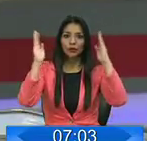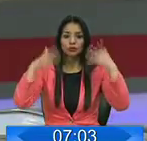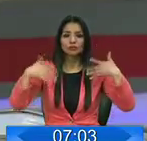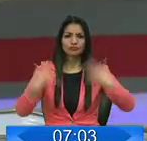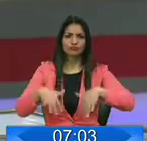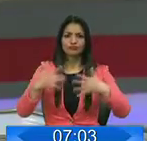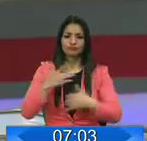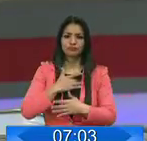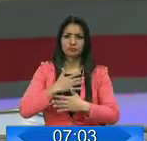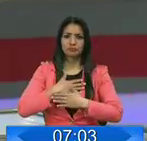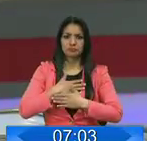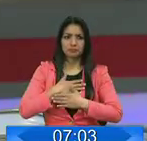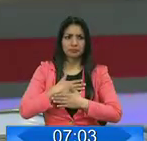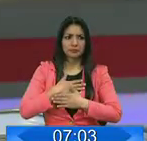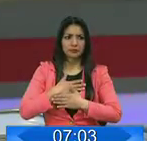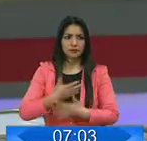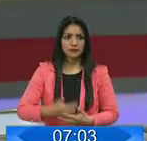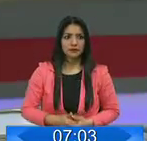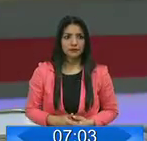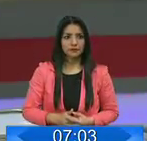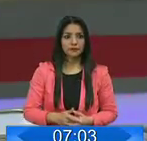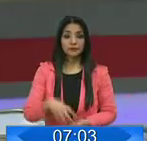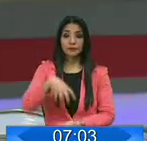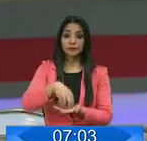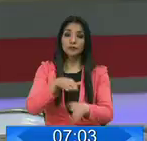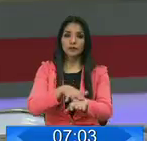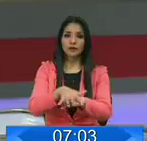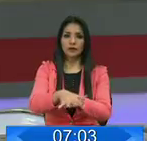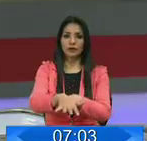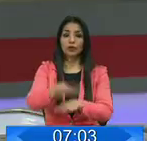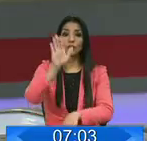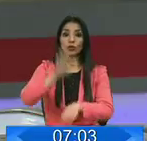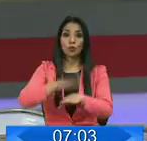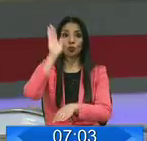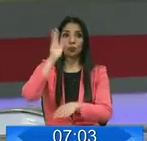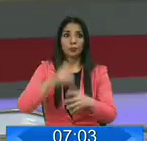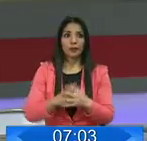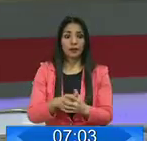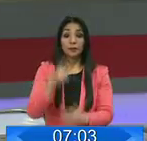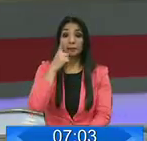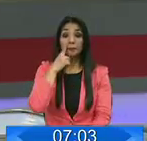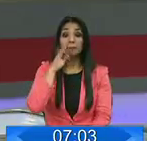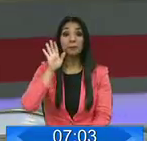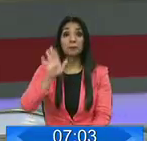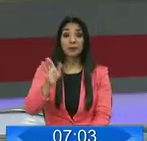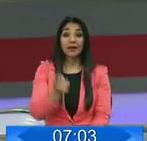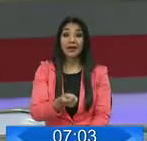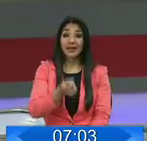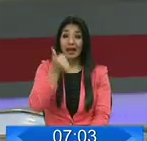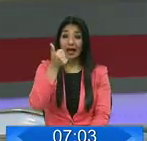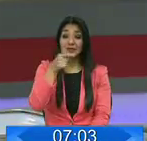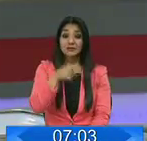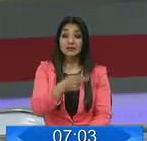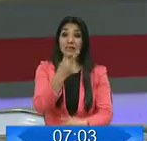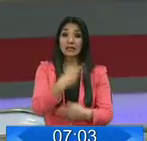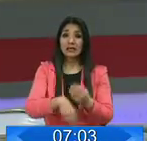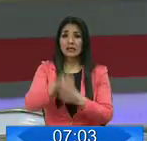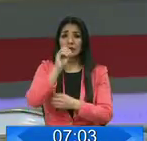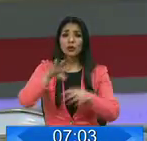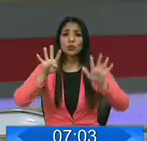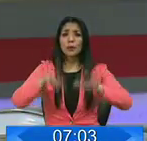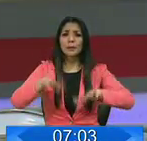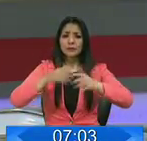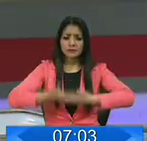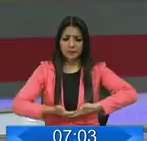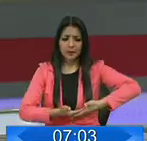pena ya. Allá en Los Ríos acusan a un padre de familia de haber intentado ahogar a su hijo de 9 meses y